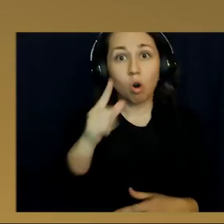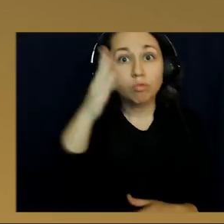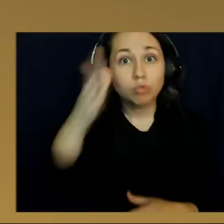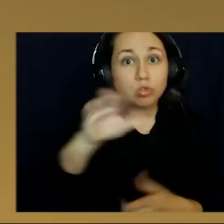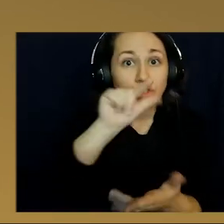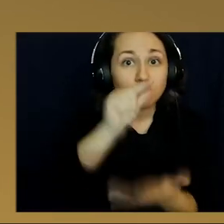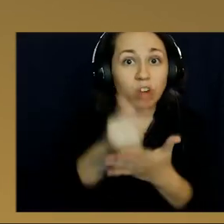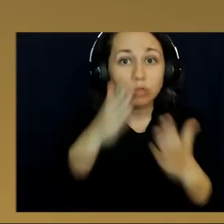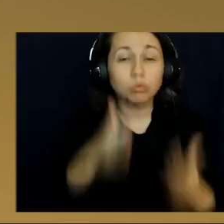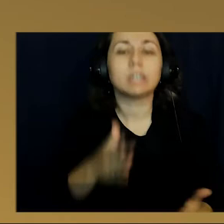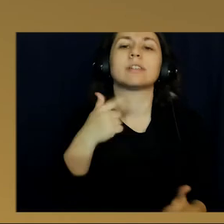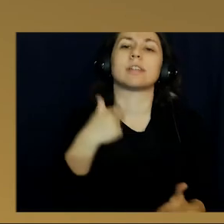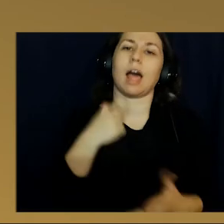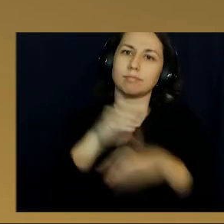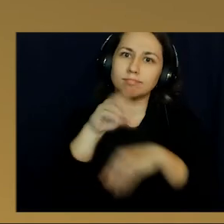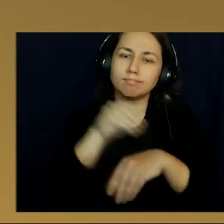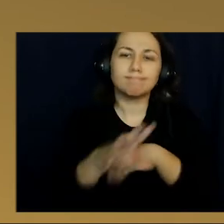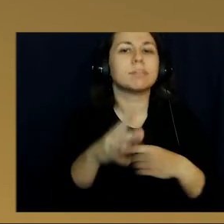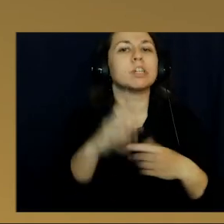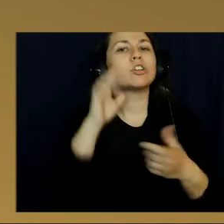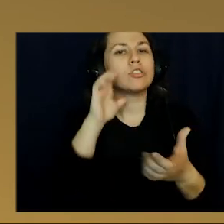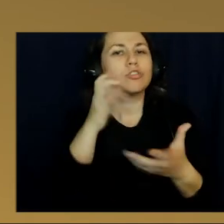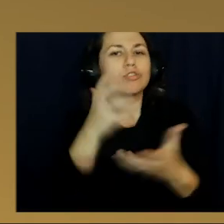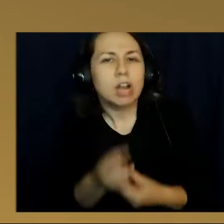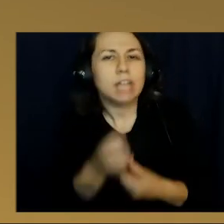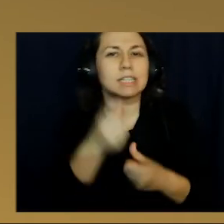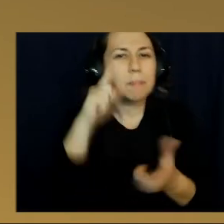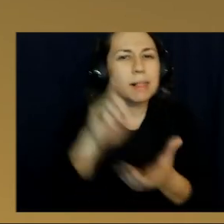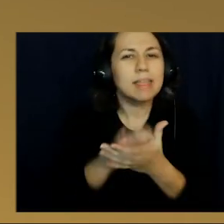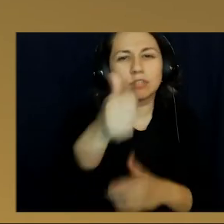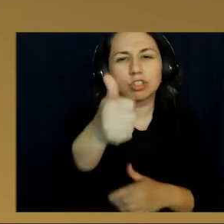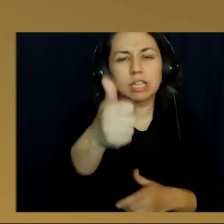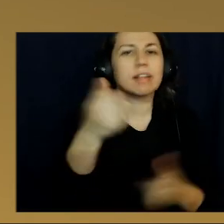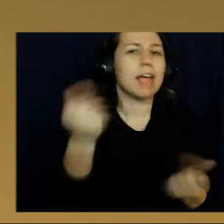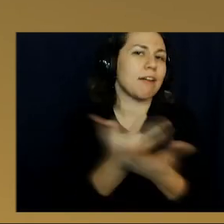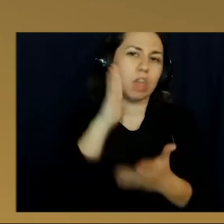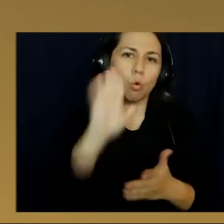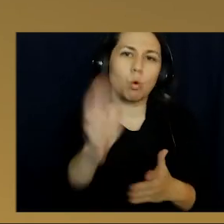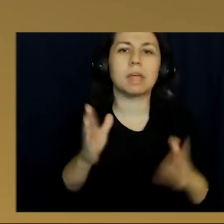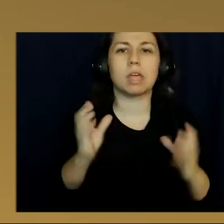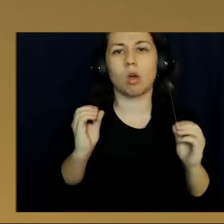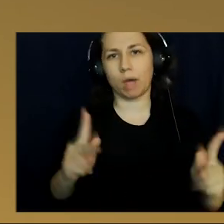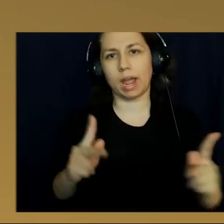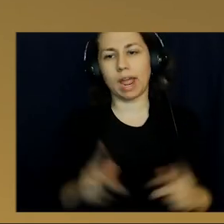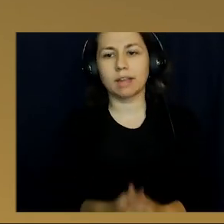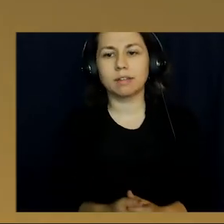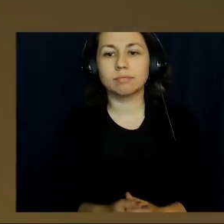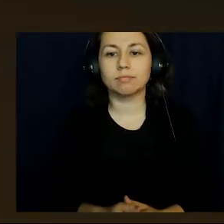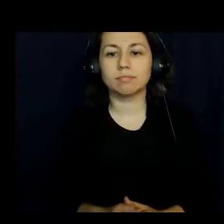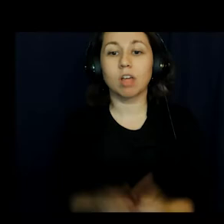puedo darles es que confíen y creen en sí mismos. Todo va a estar bien.